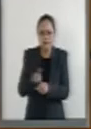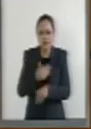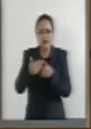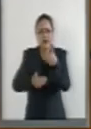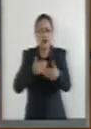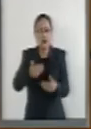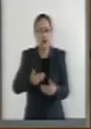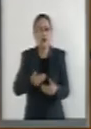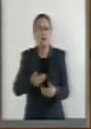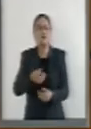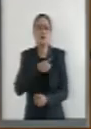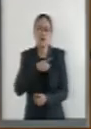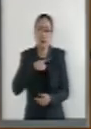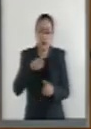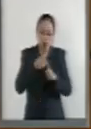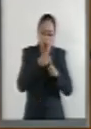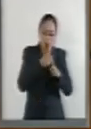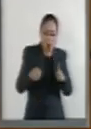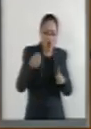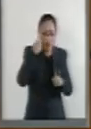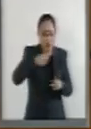una reorganización del gasto,